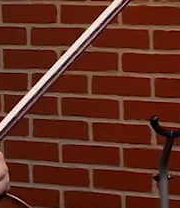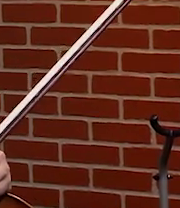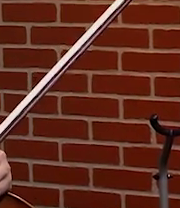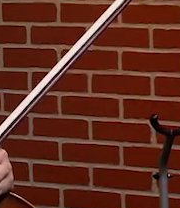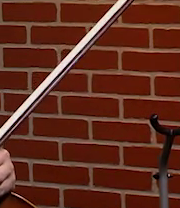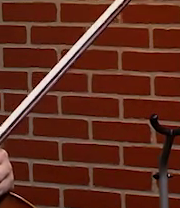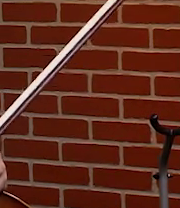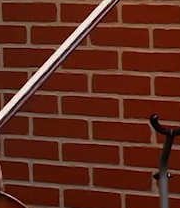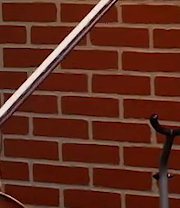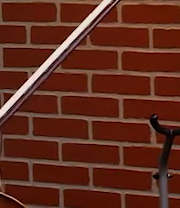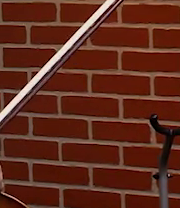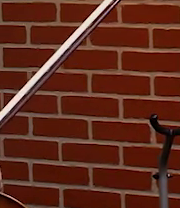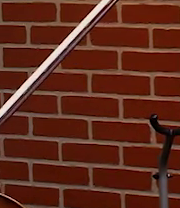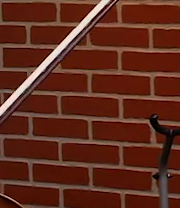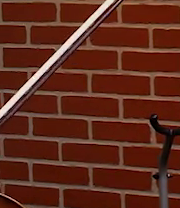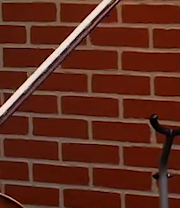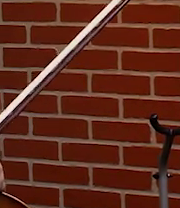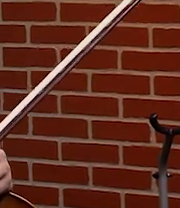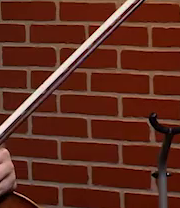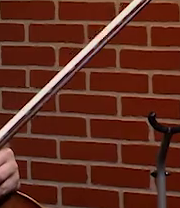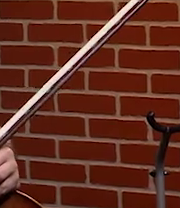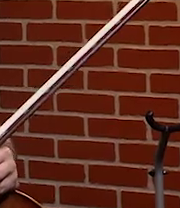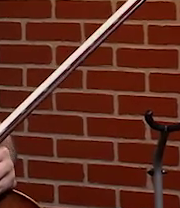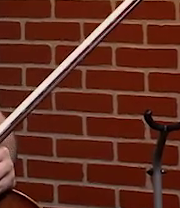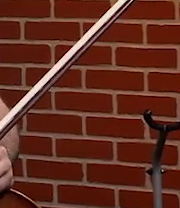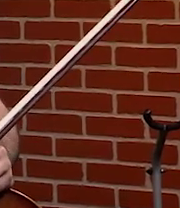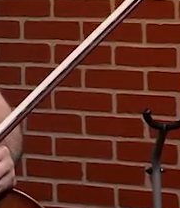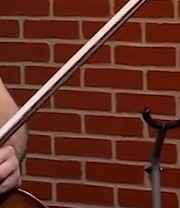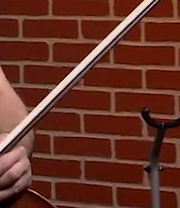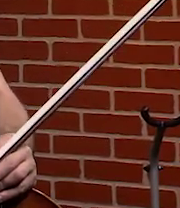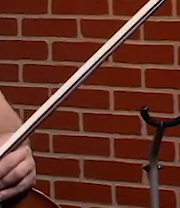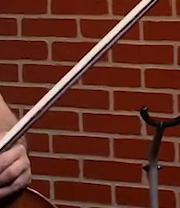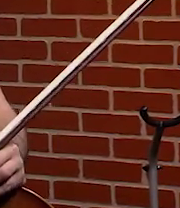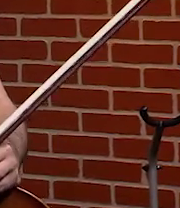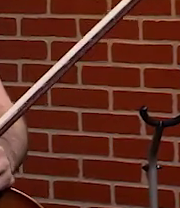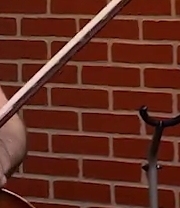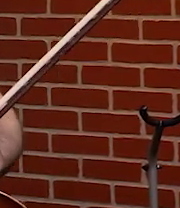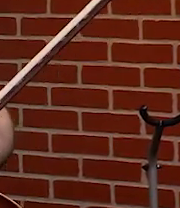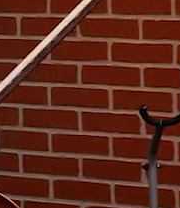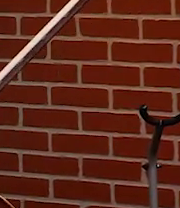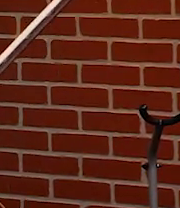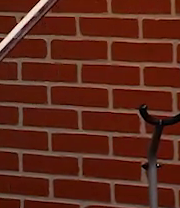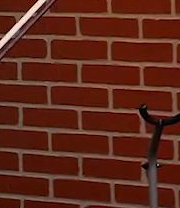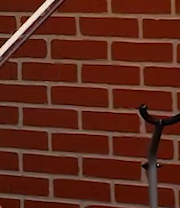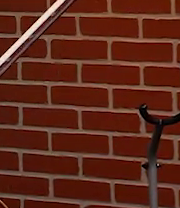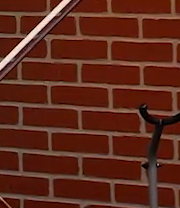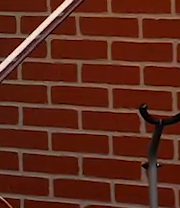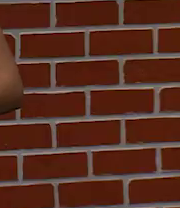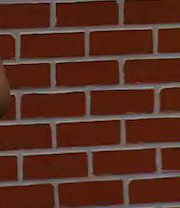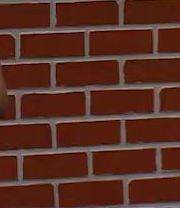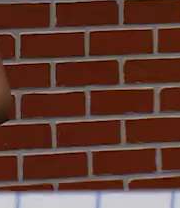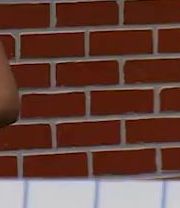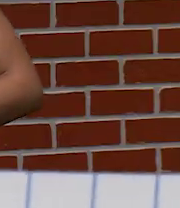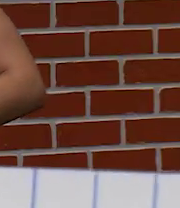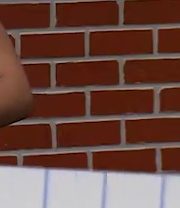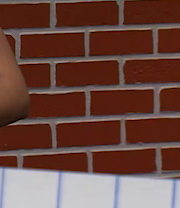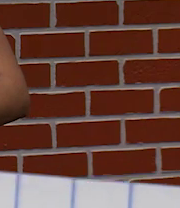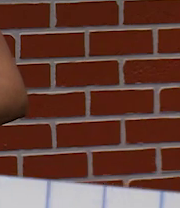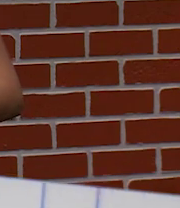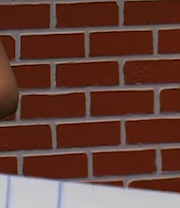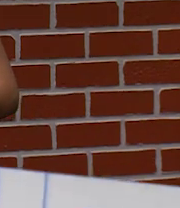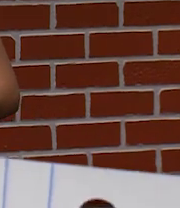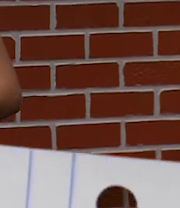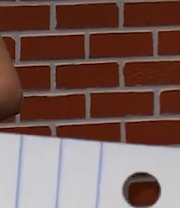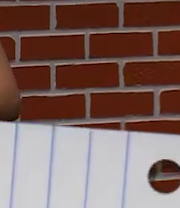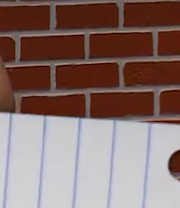Pues es cierto. Hoy aprenderemos una de las dos formas que existe para sumar dentro de la música. Hoy